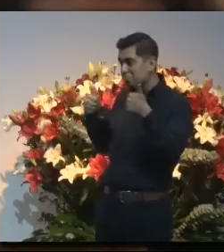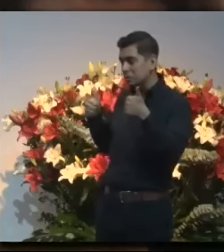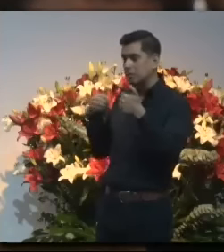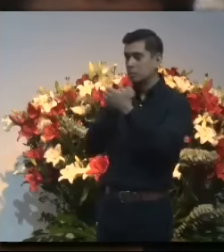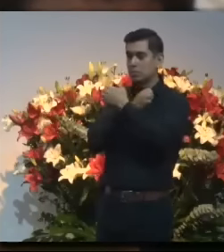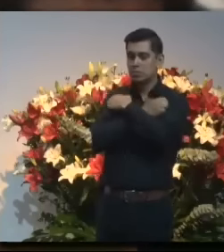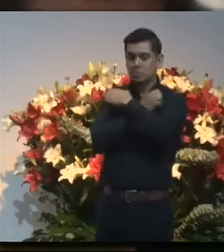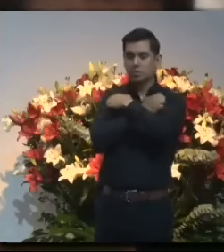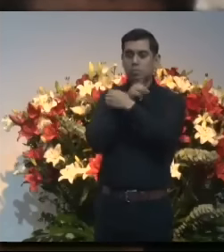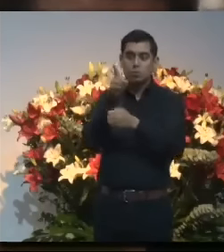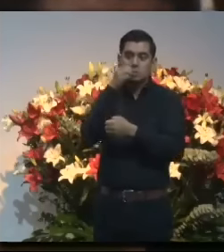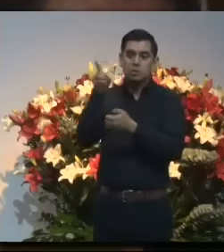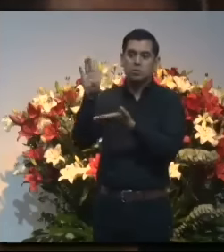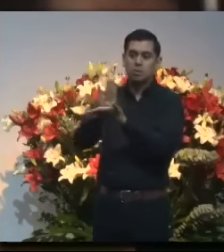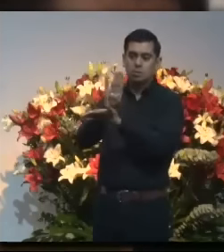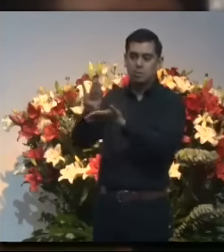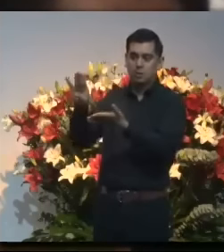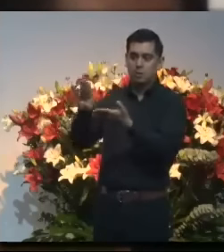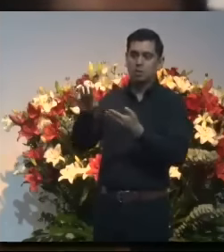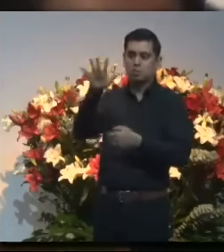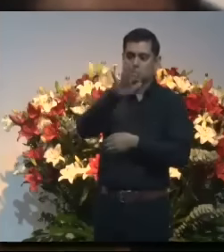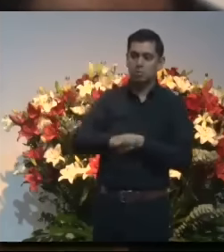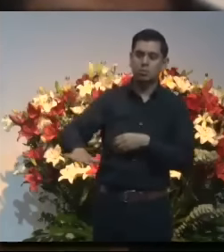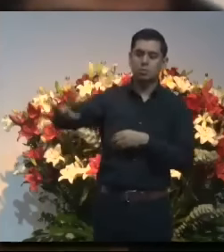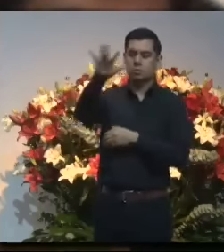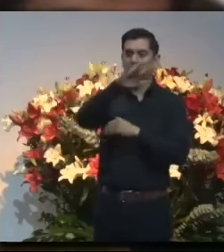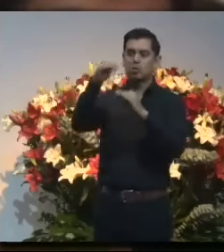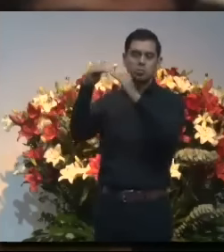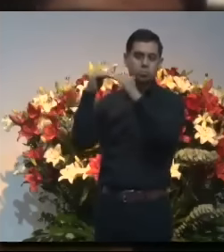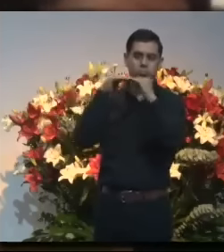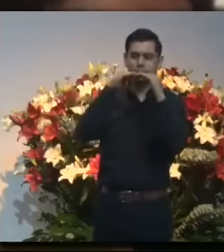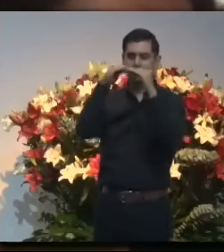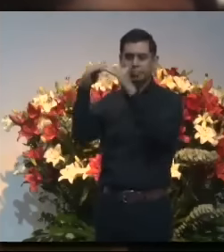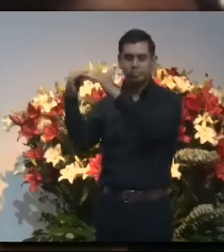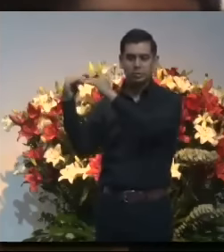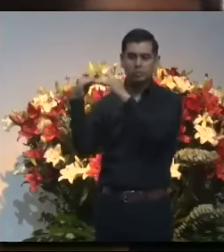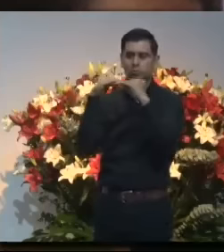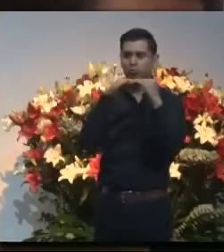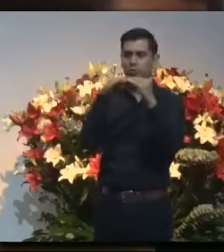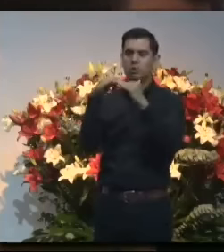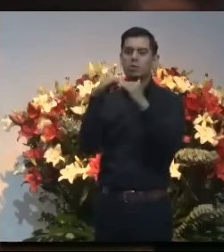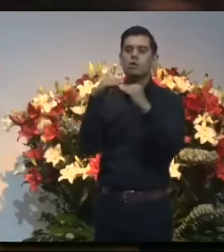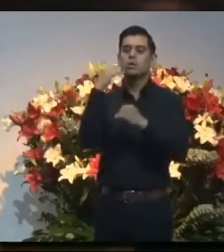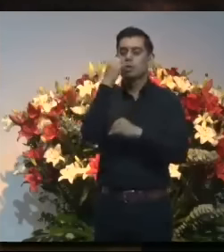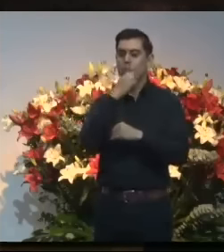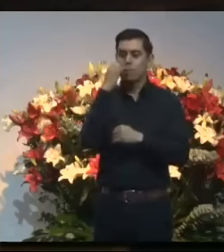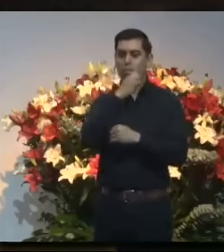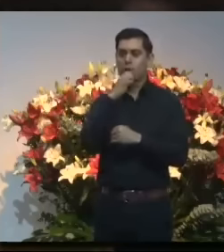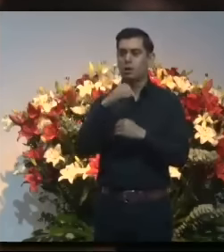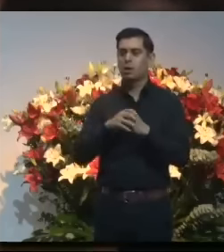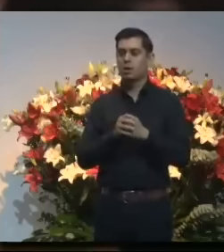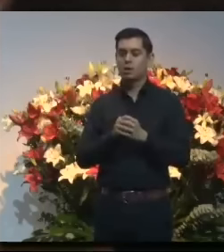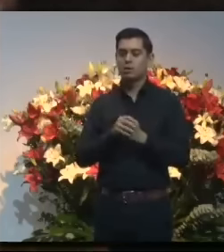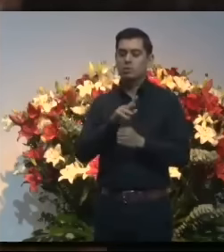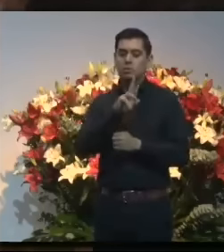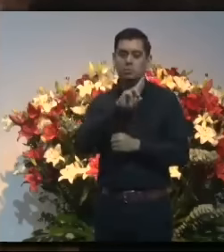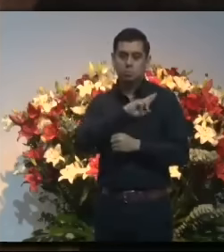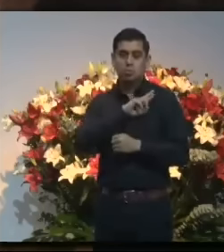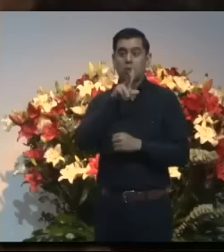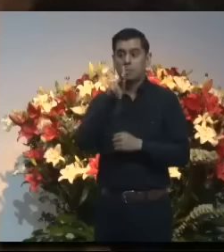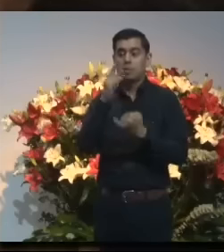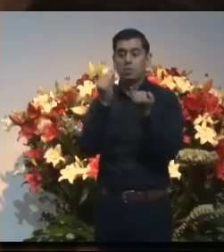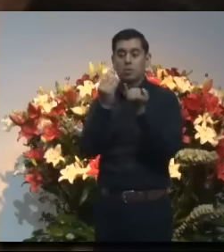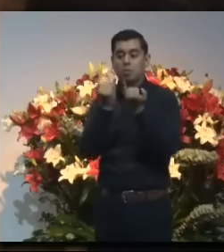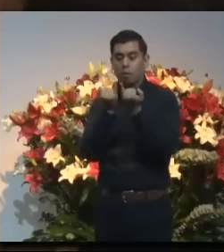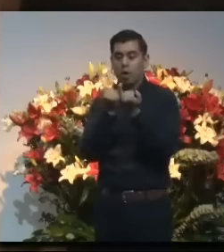beca universal que se otorgue de manera equitativa para escuelas públicas y privadas a los niños de educación básica.